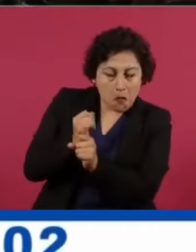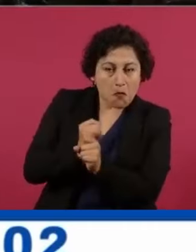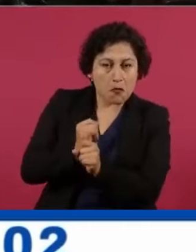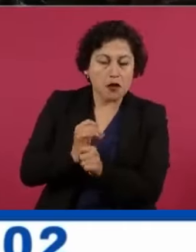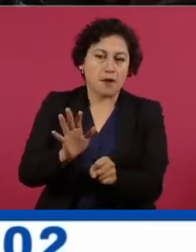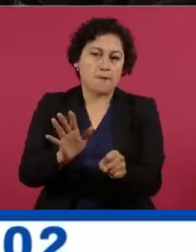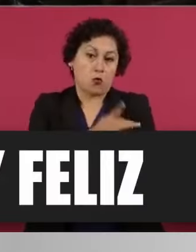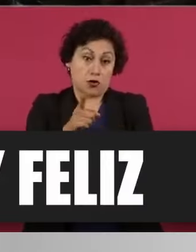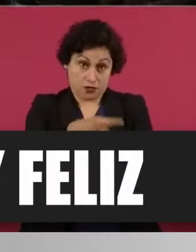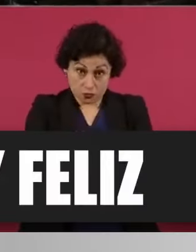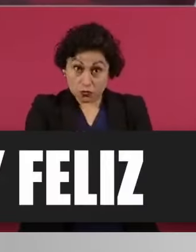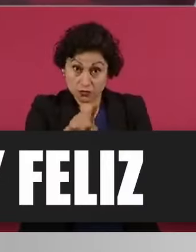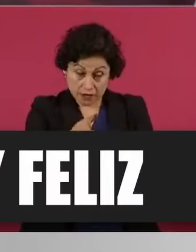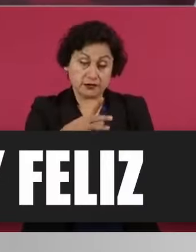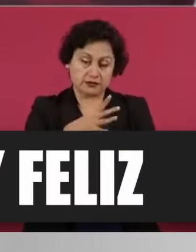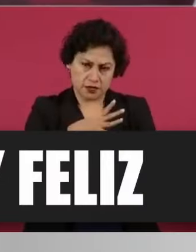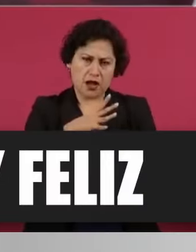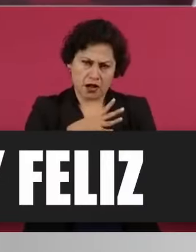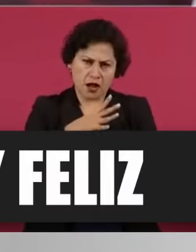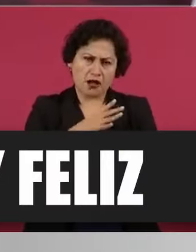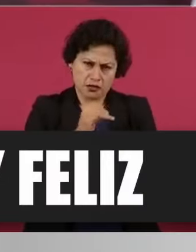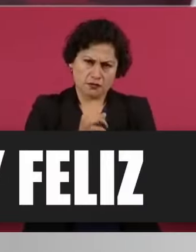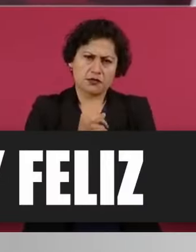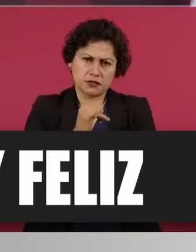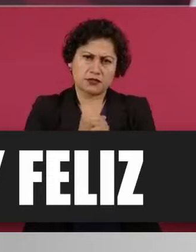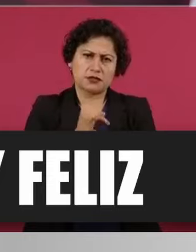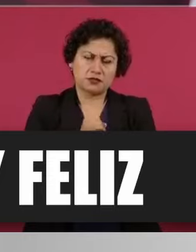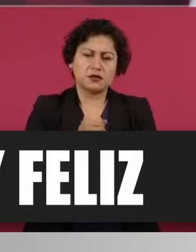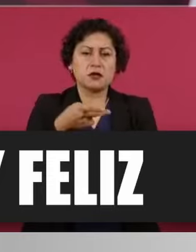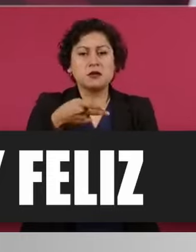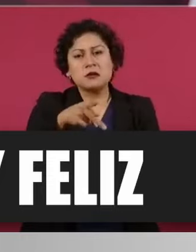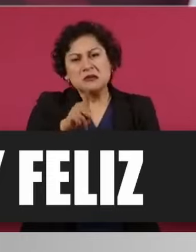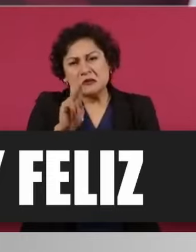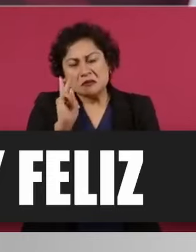es mucha prensa, muchos medios para tan pocos